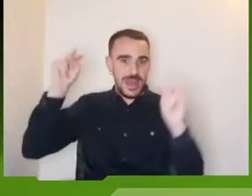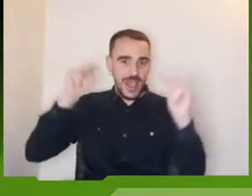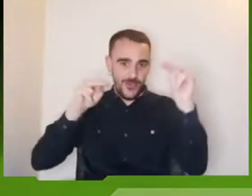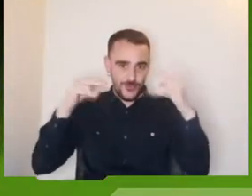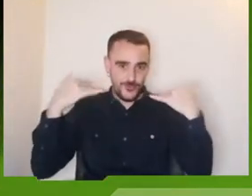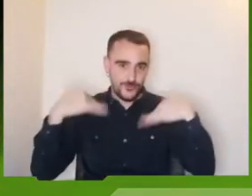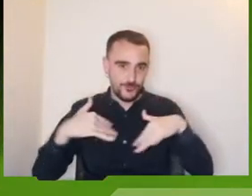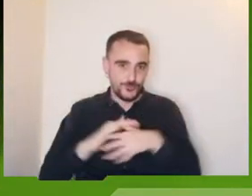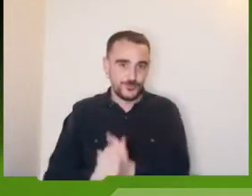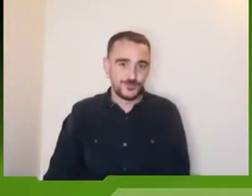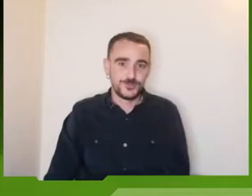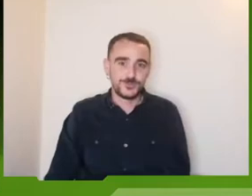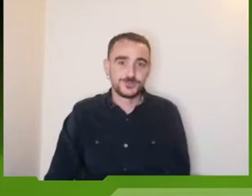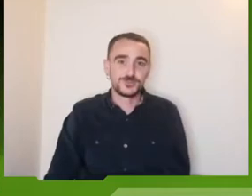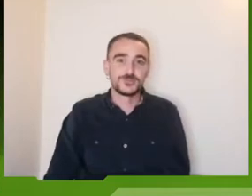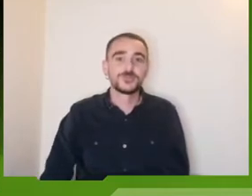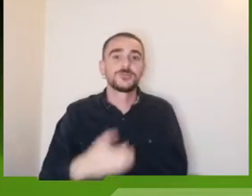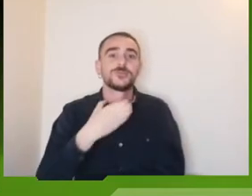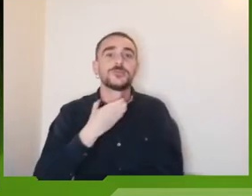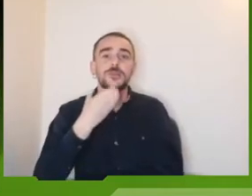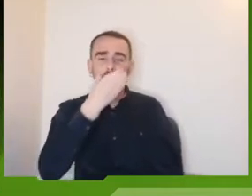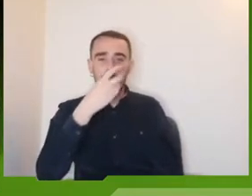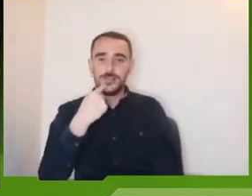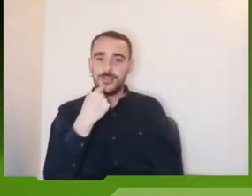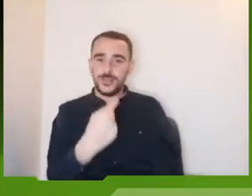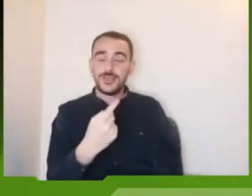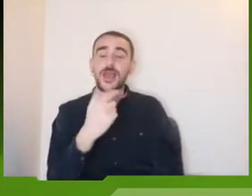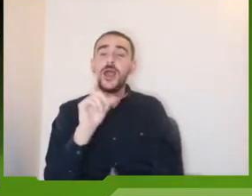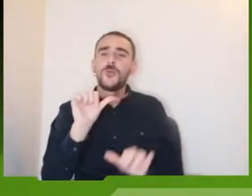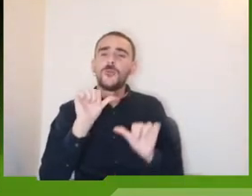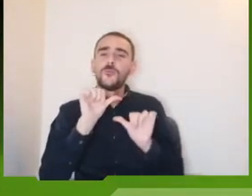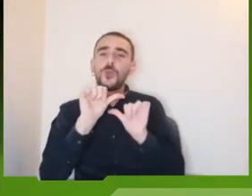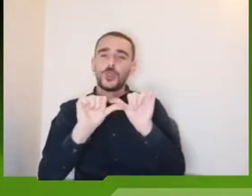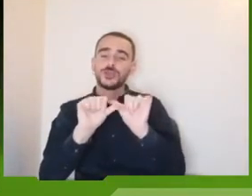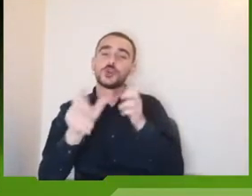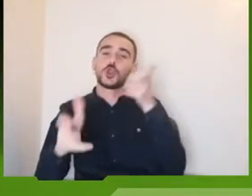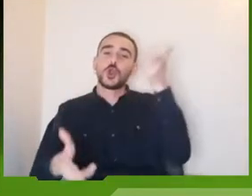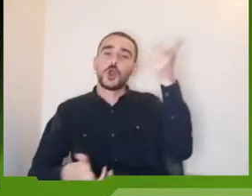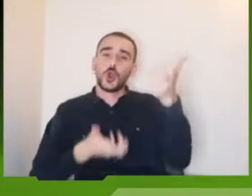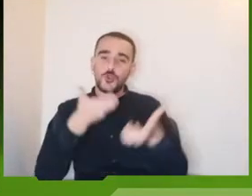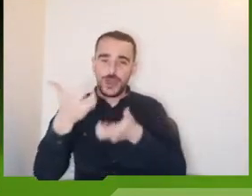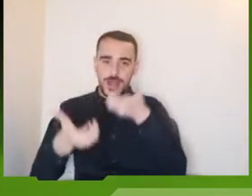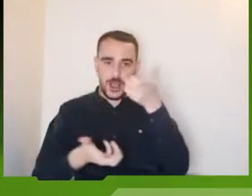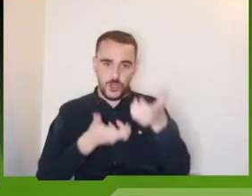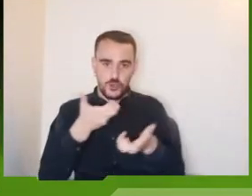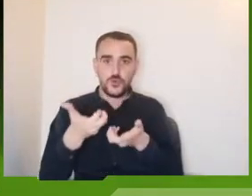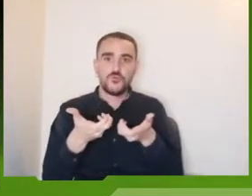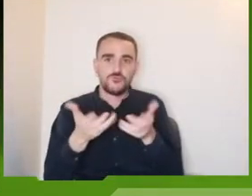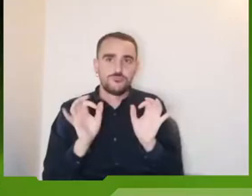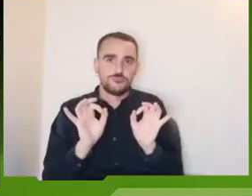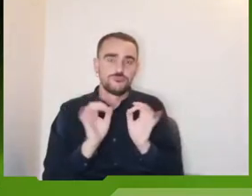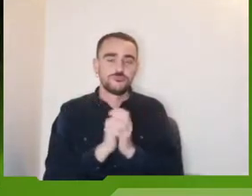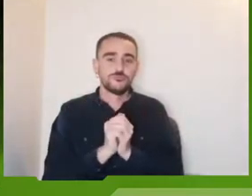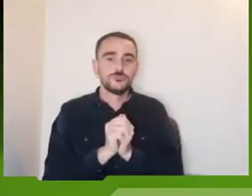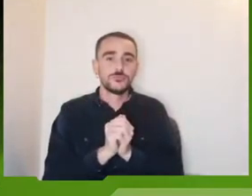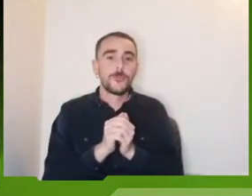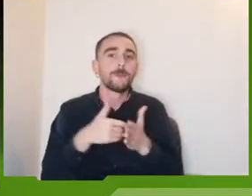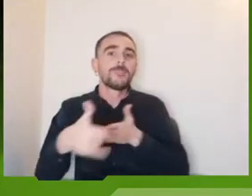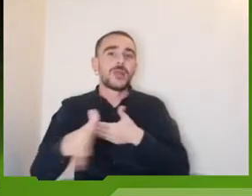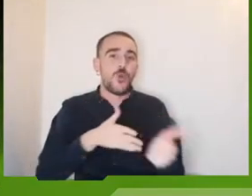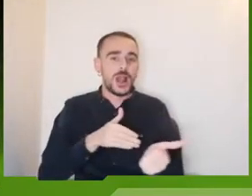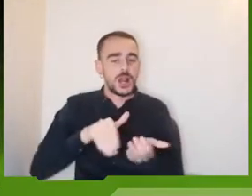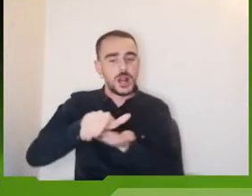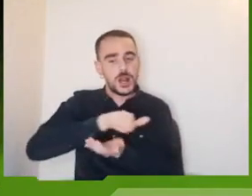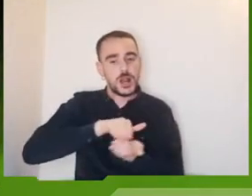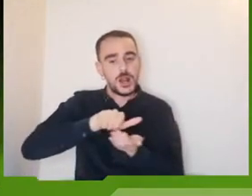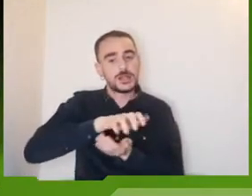Estaba Vale. pensando que este proceso de hacerlas, ¿no? Este proceso más manual, si tenemos compañeros de piso